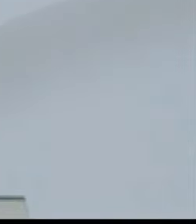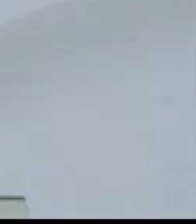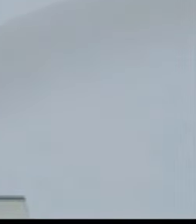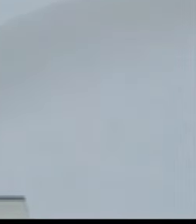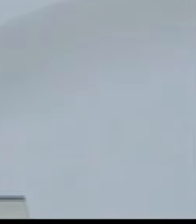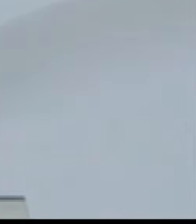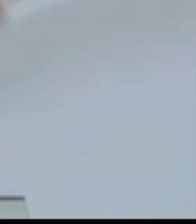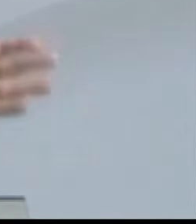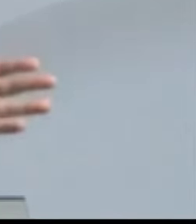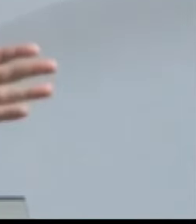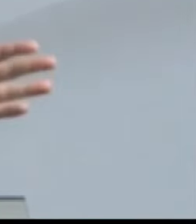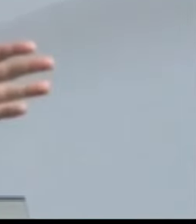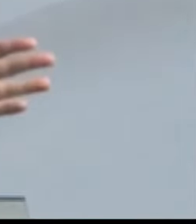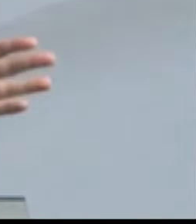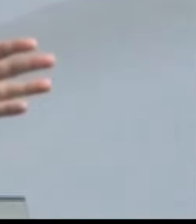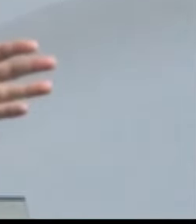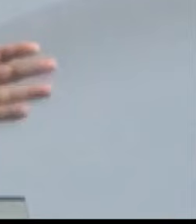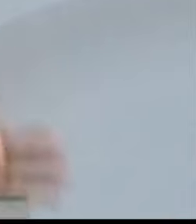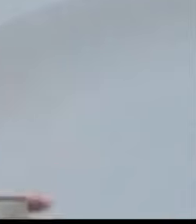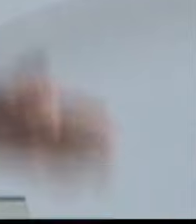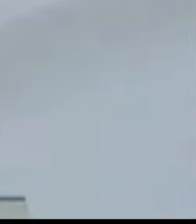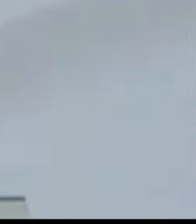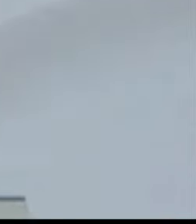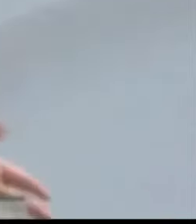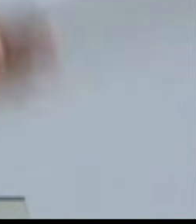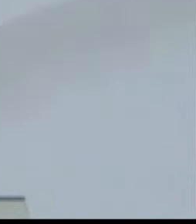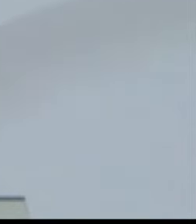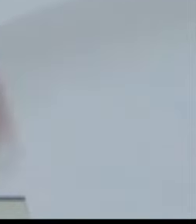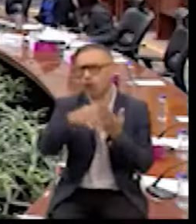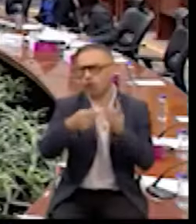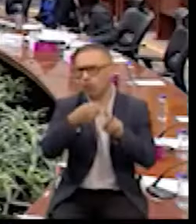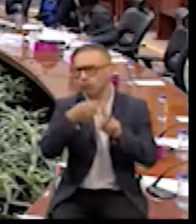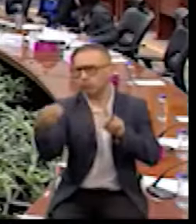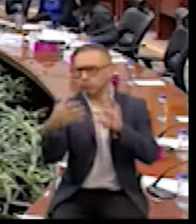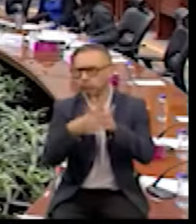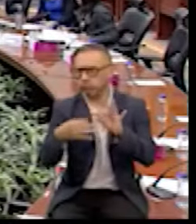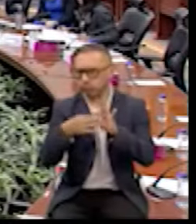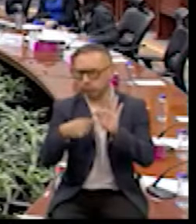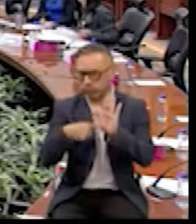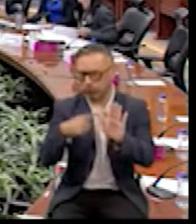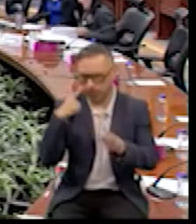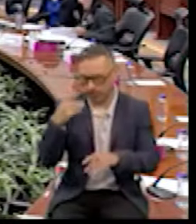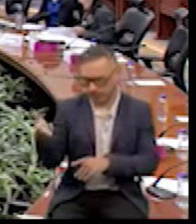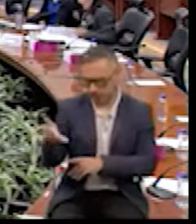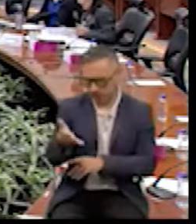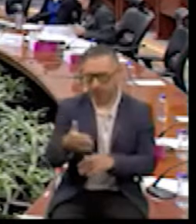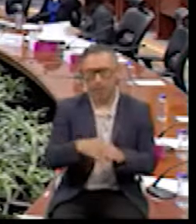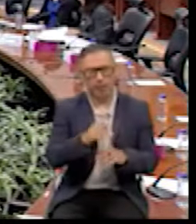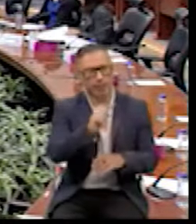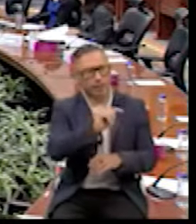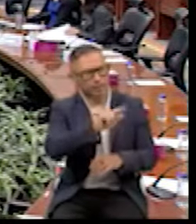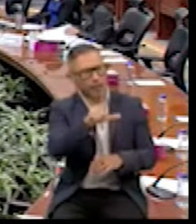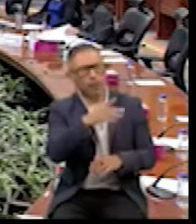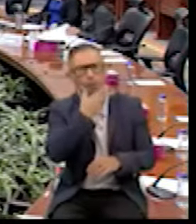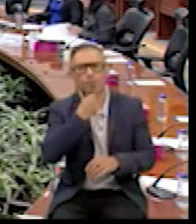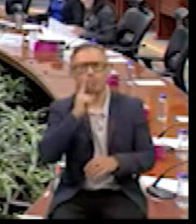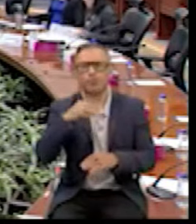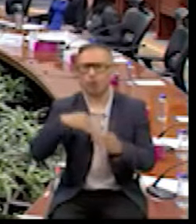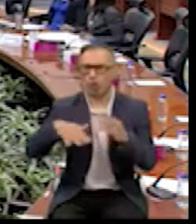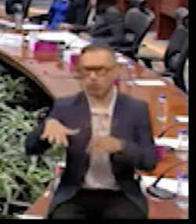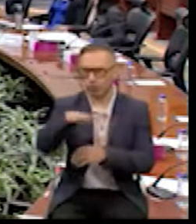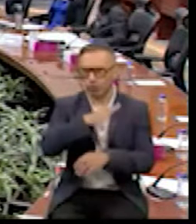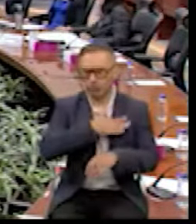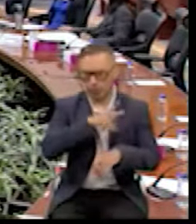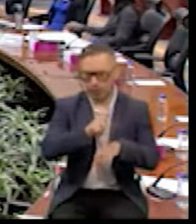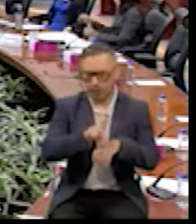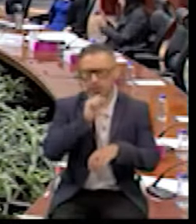el país. Y este fin de semana ocurrió algo que llama la atención. Dos partidos locales, Hagamos, que es un partido ligado a la